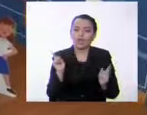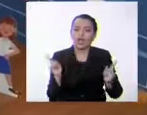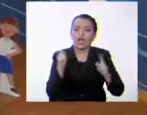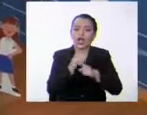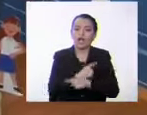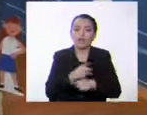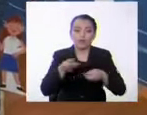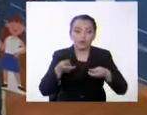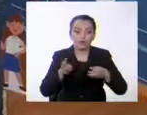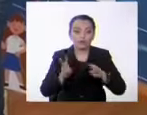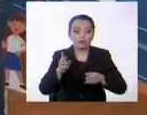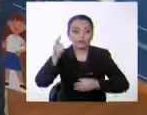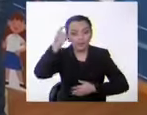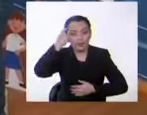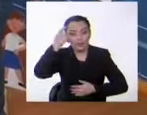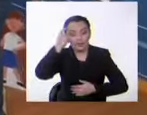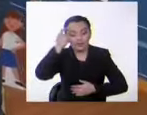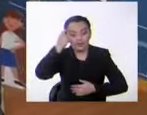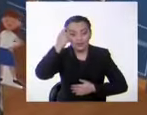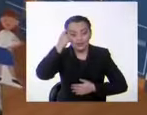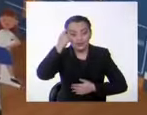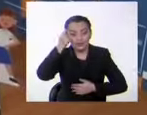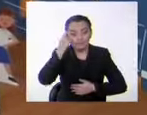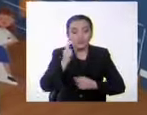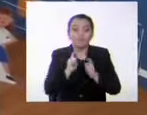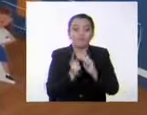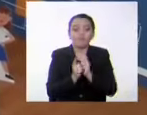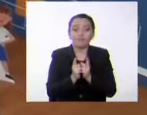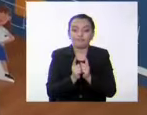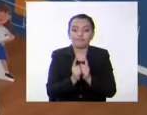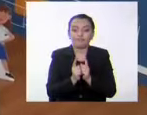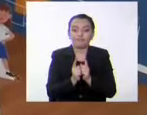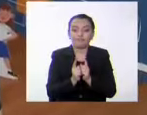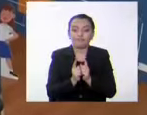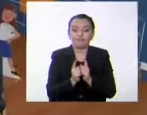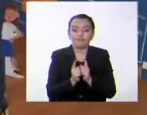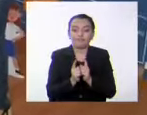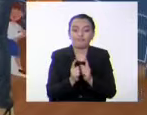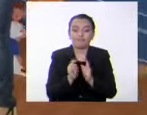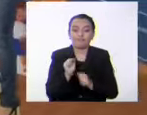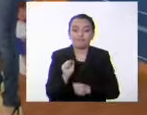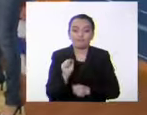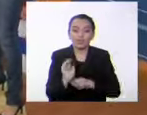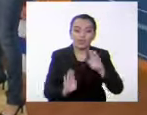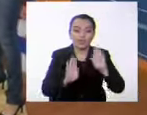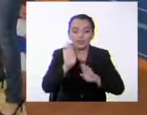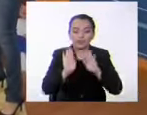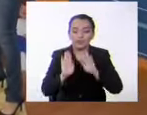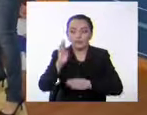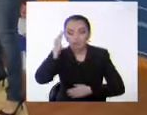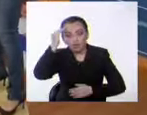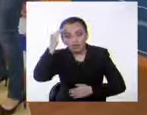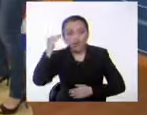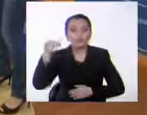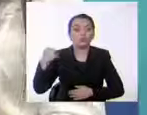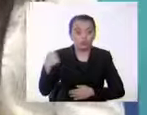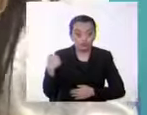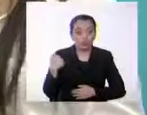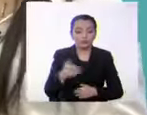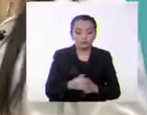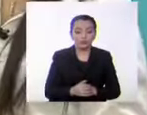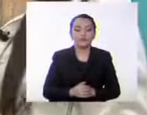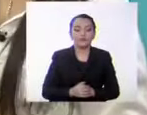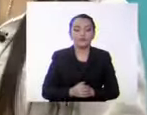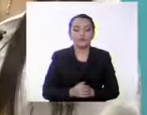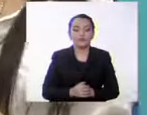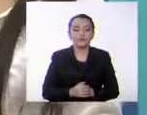pensar, en las formas de ver el mundo en relación a lo que ya dijimos que es esa participación La de las participación de las mujeres, muy bien. Bueno, Luis,